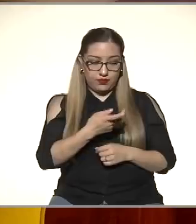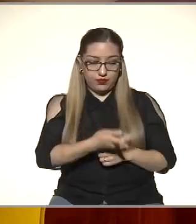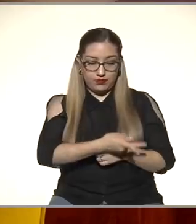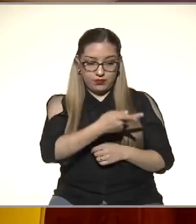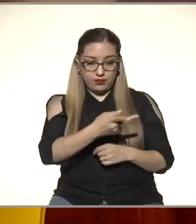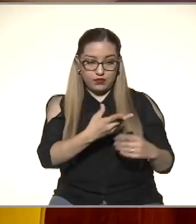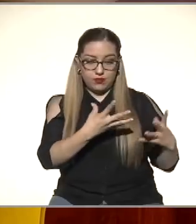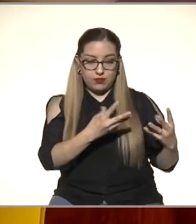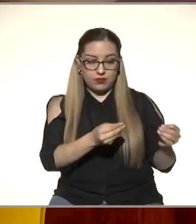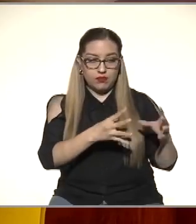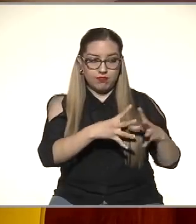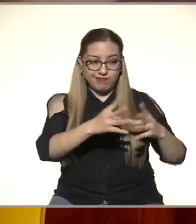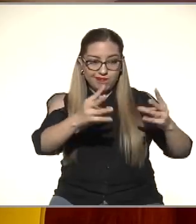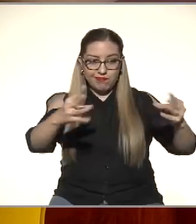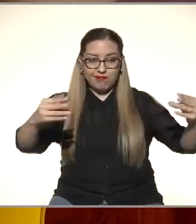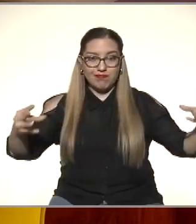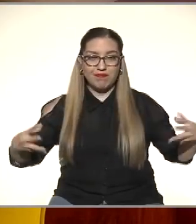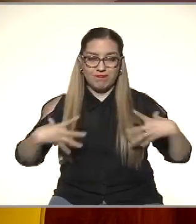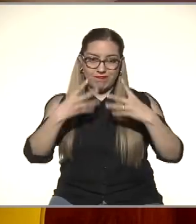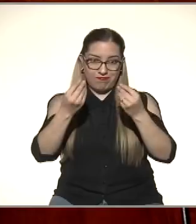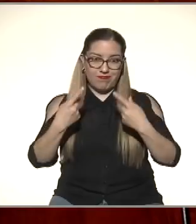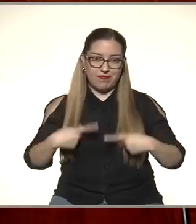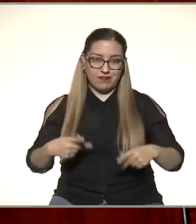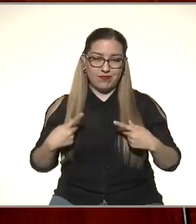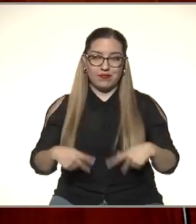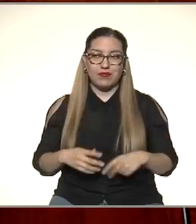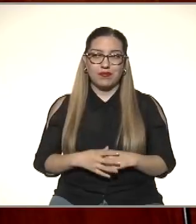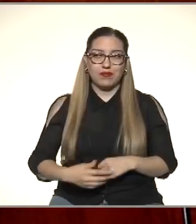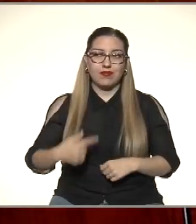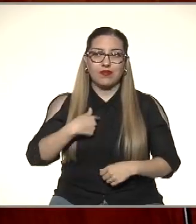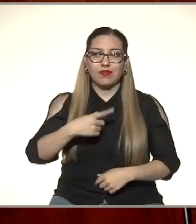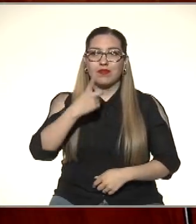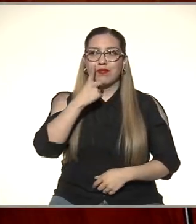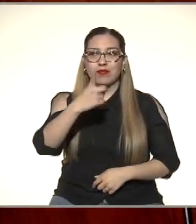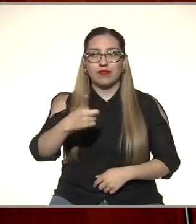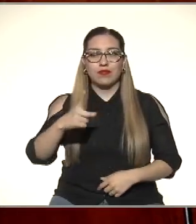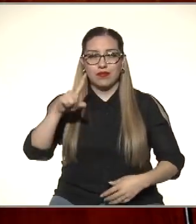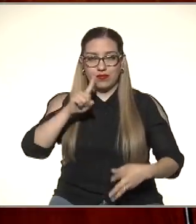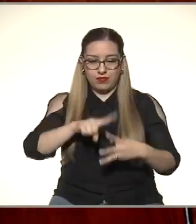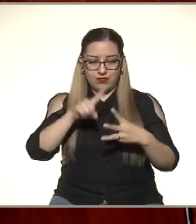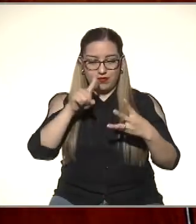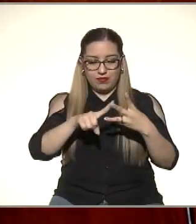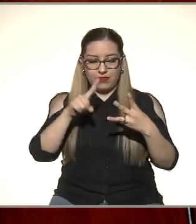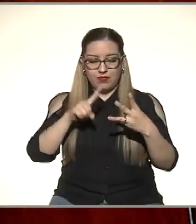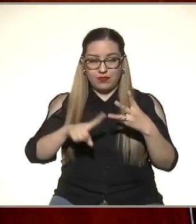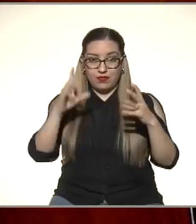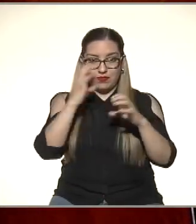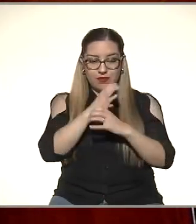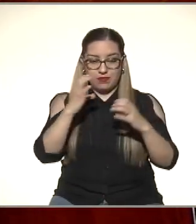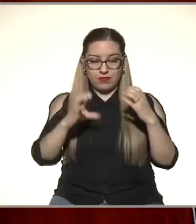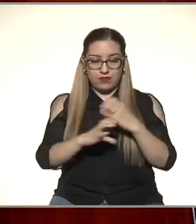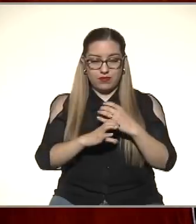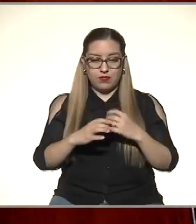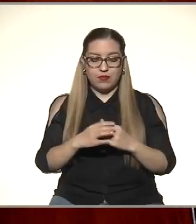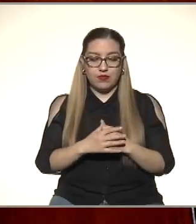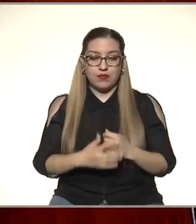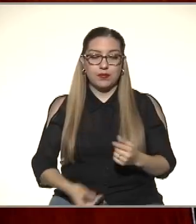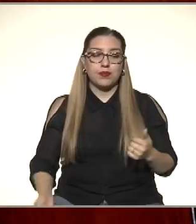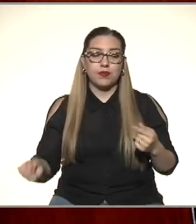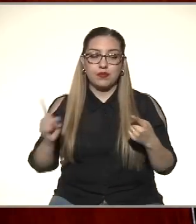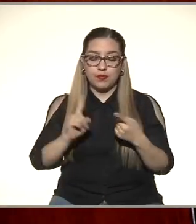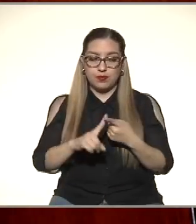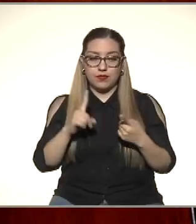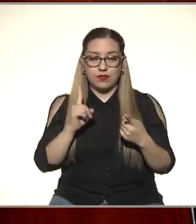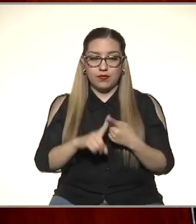Siempre. ¿no? Sí. Yo diría tres cosas que ahorita, escuchando por tu pregunta, varias cosas. Una es,